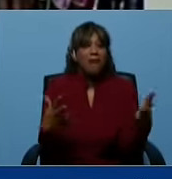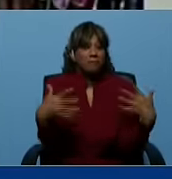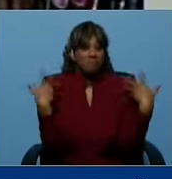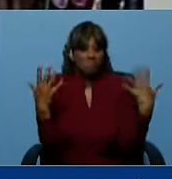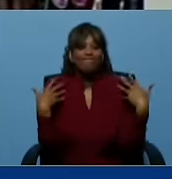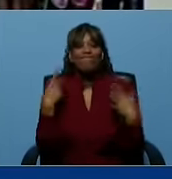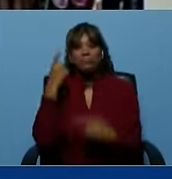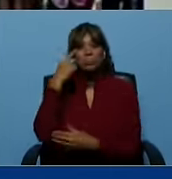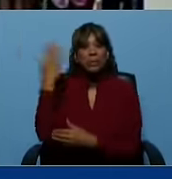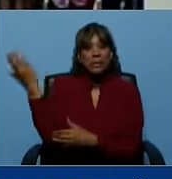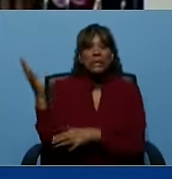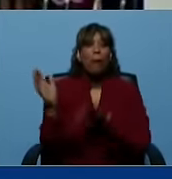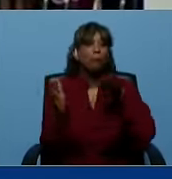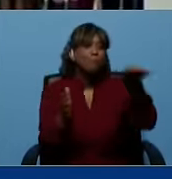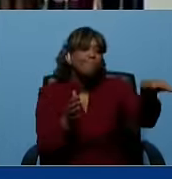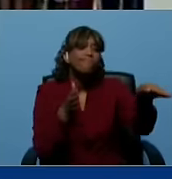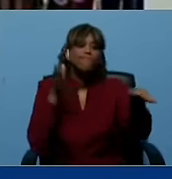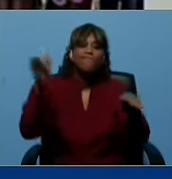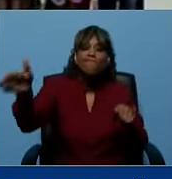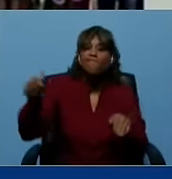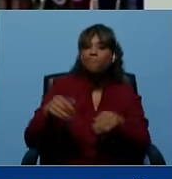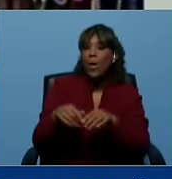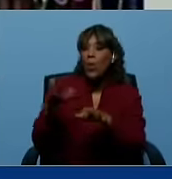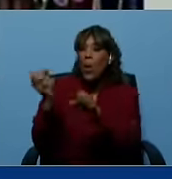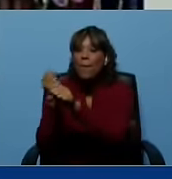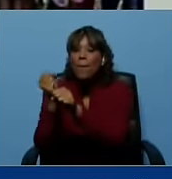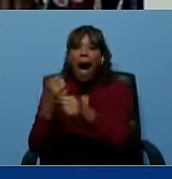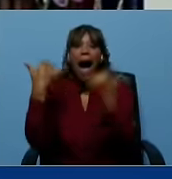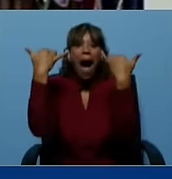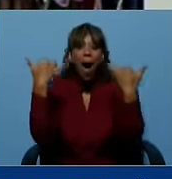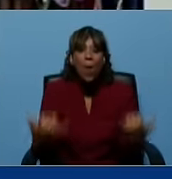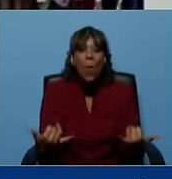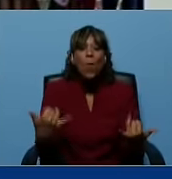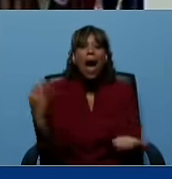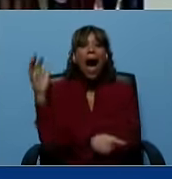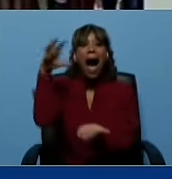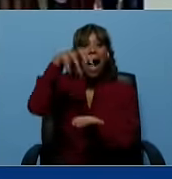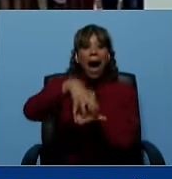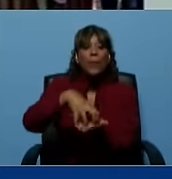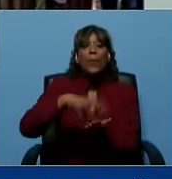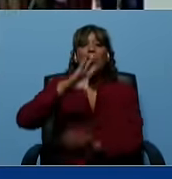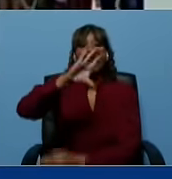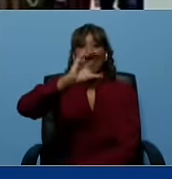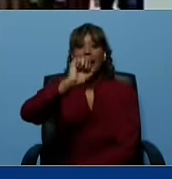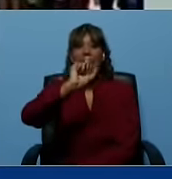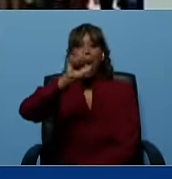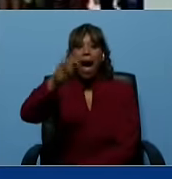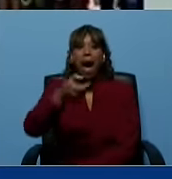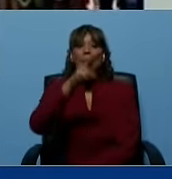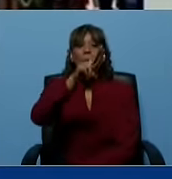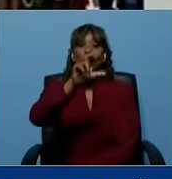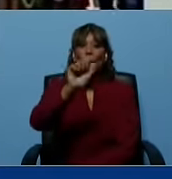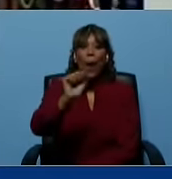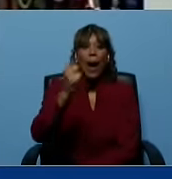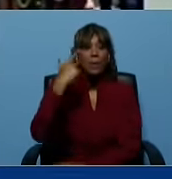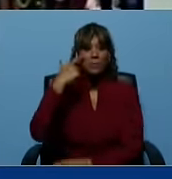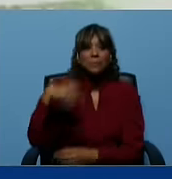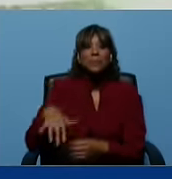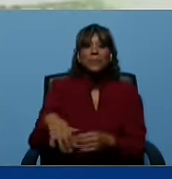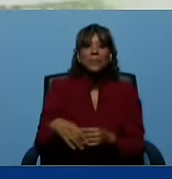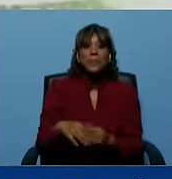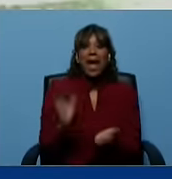por aquí, por allá, más allá. Ahora nos vamos a Aragua, en Cagua, para que se despliegue en todo el